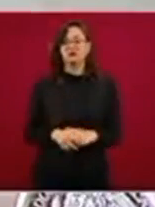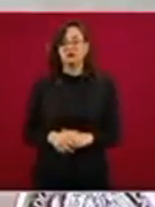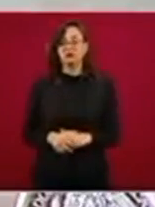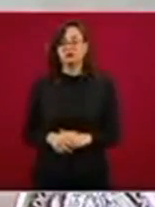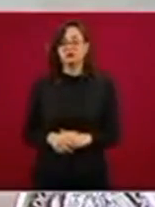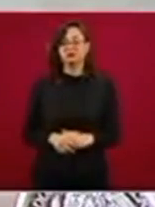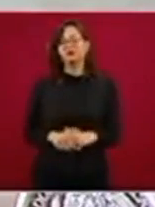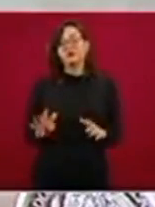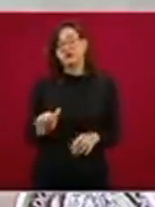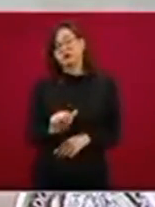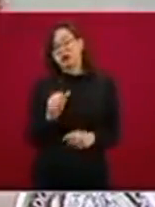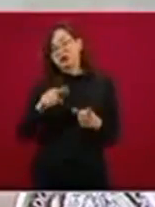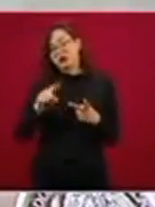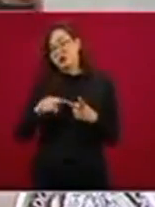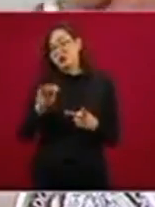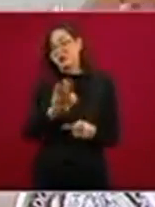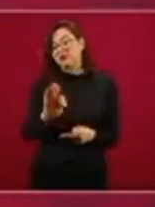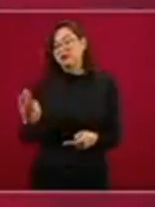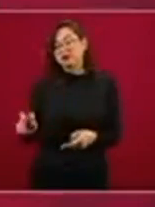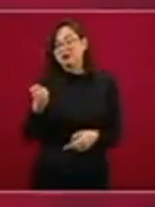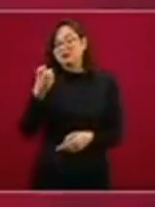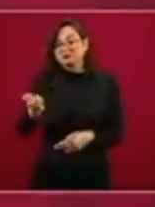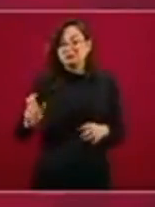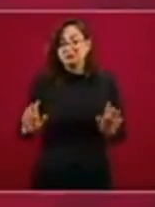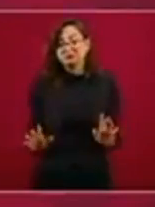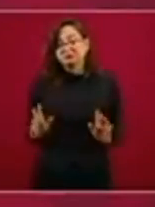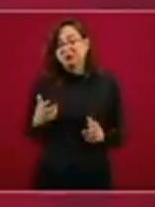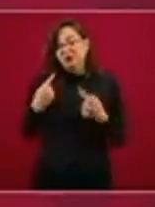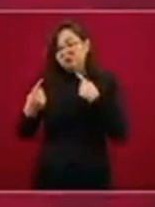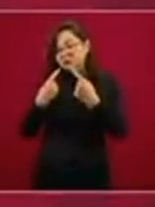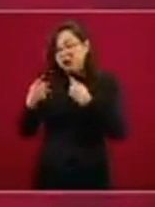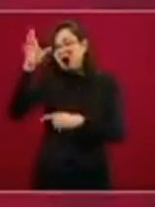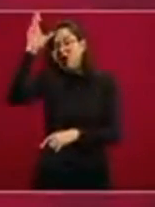Esa es la otra fecha. Eso se tienen que poner de acuerdo. Bueno,